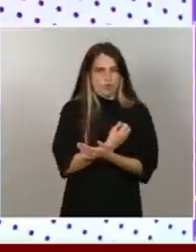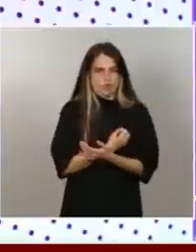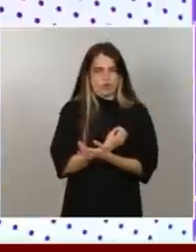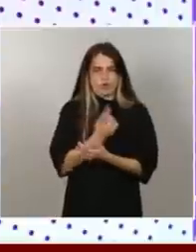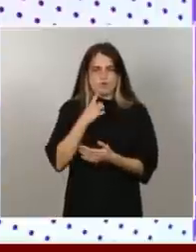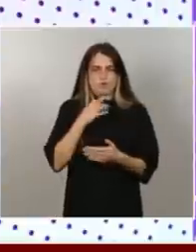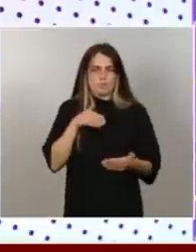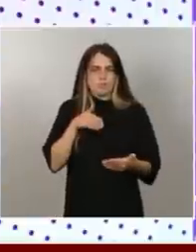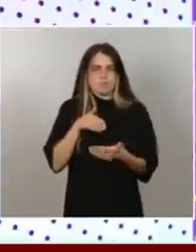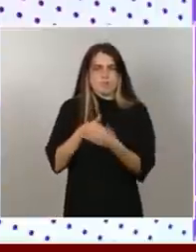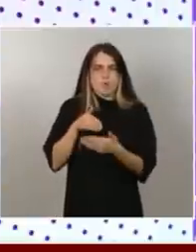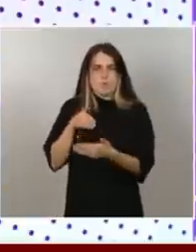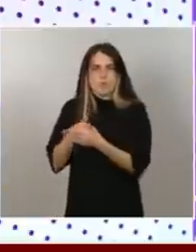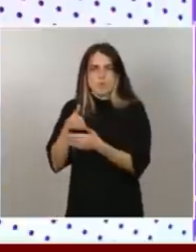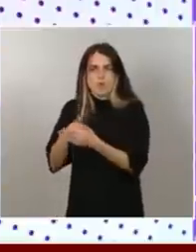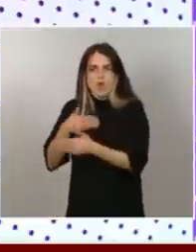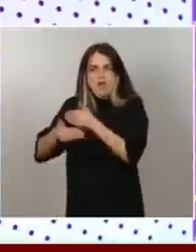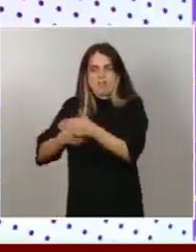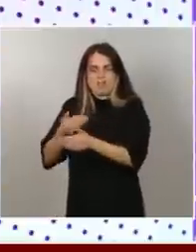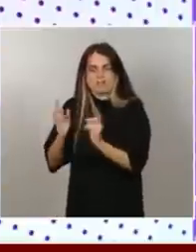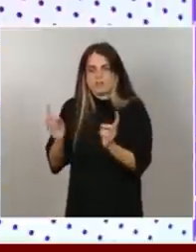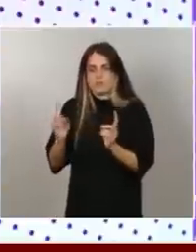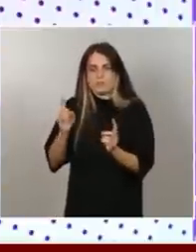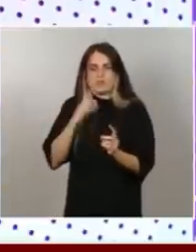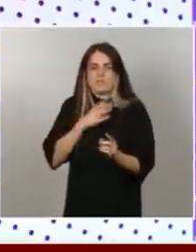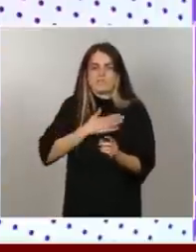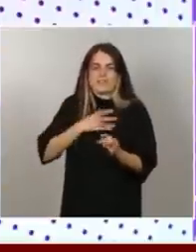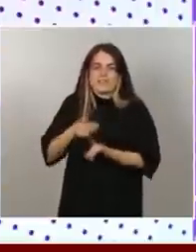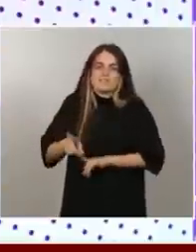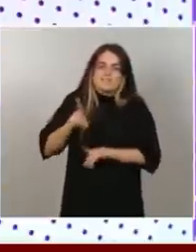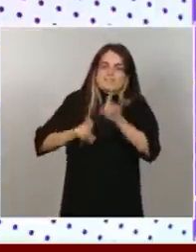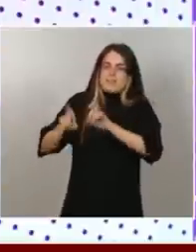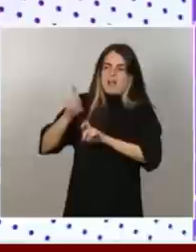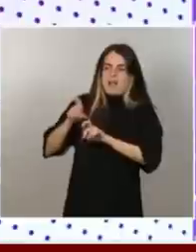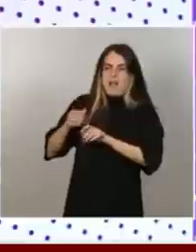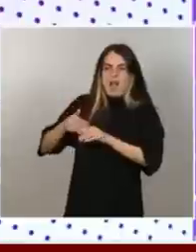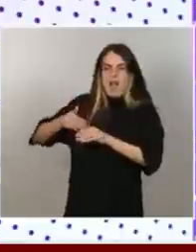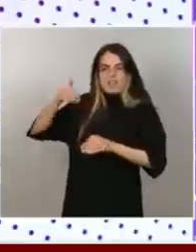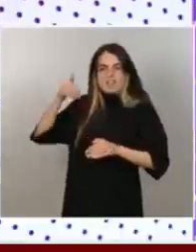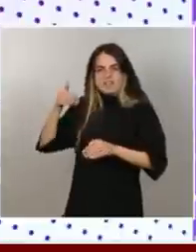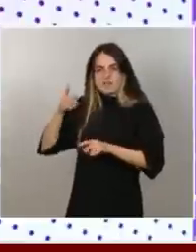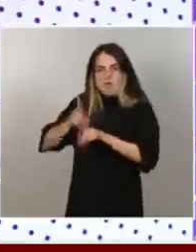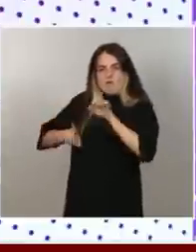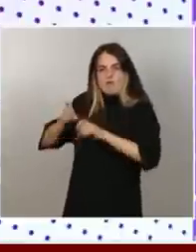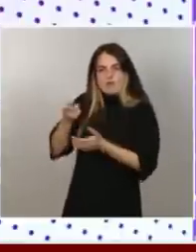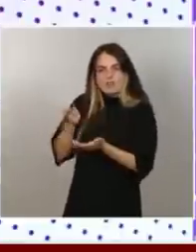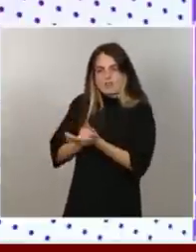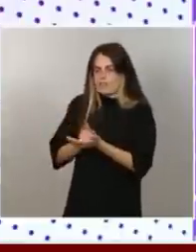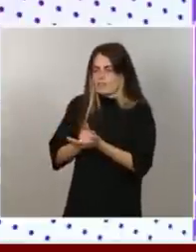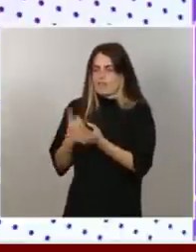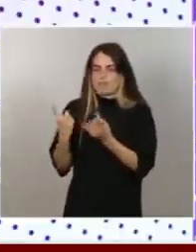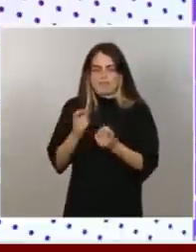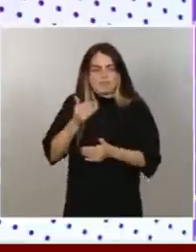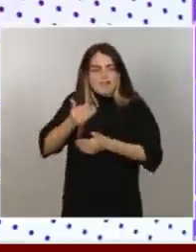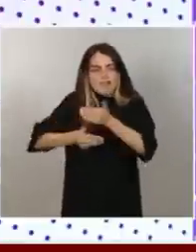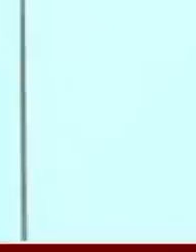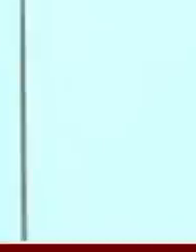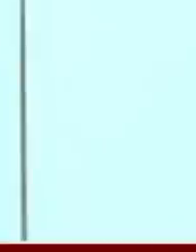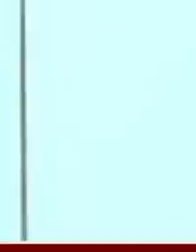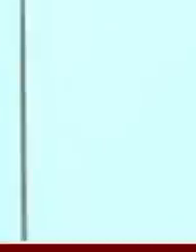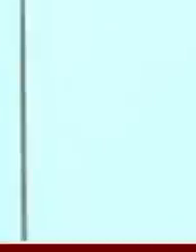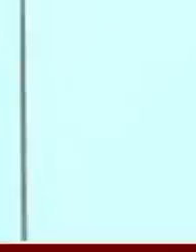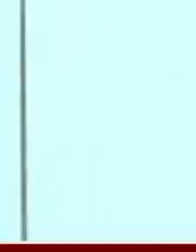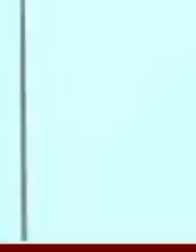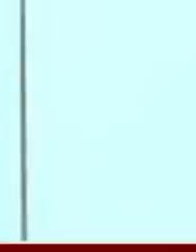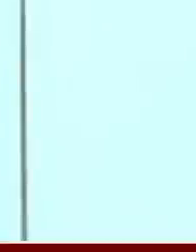sobre entiendo que efectivamente se habrán adquiridos se habrán comprados se habrán pactado con la europea ya la en llegada de todo ese lote y no lo sabía antes